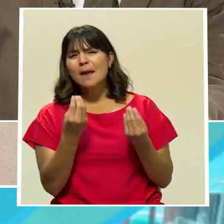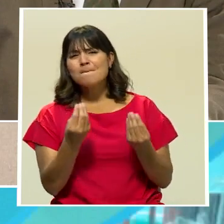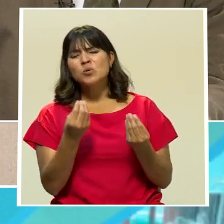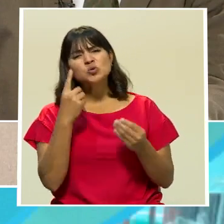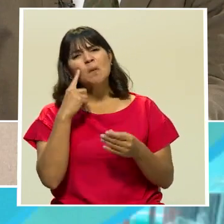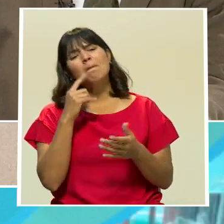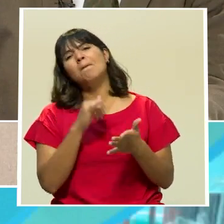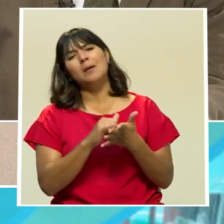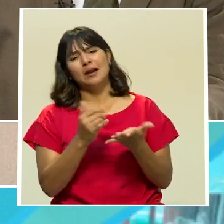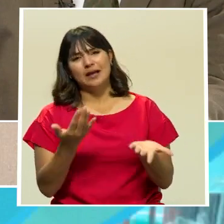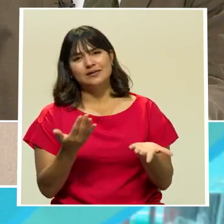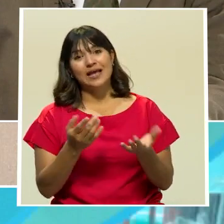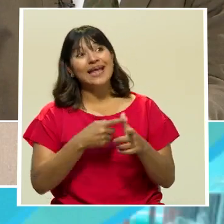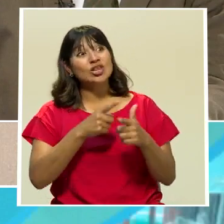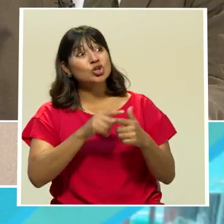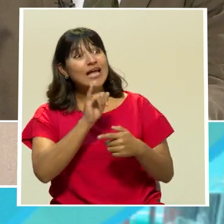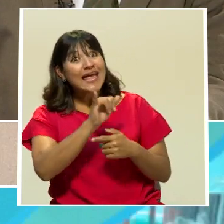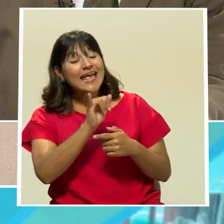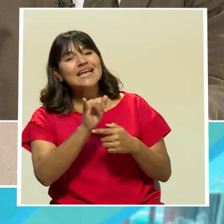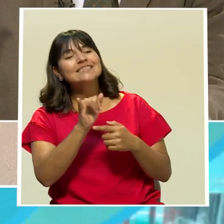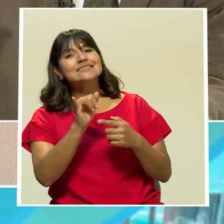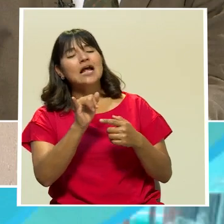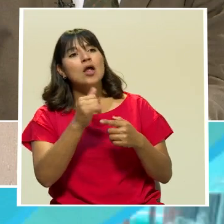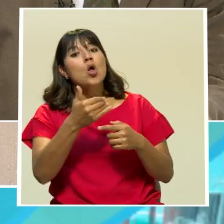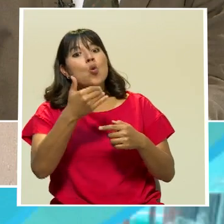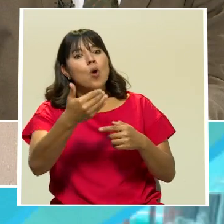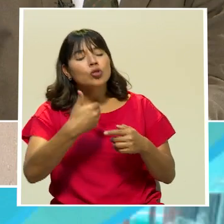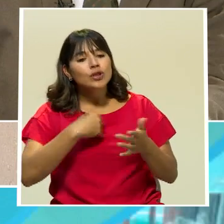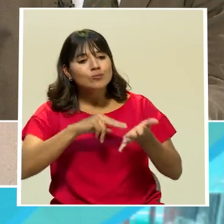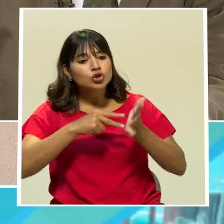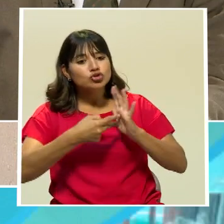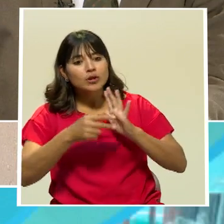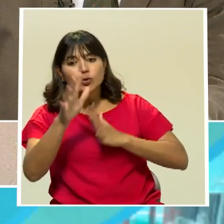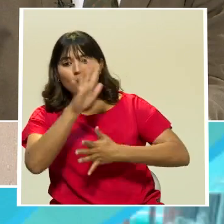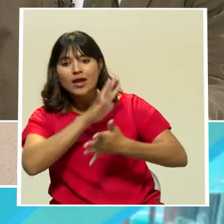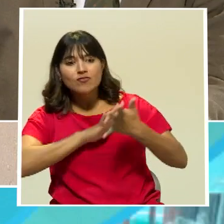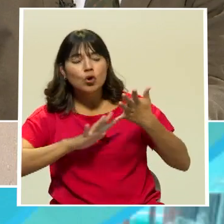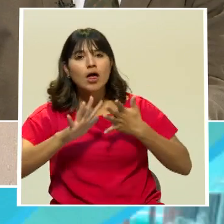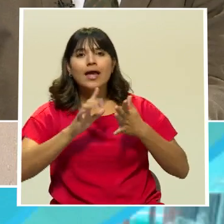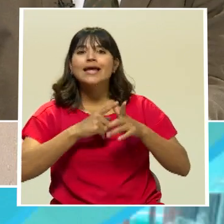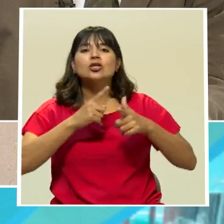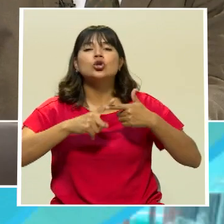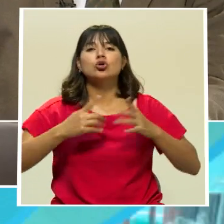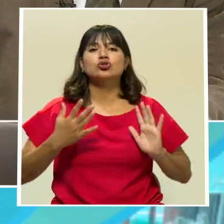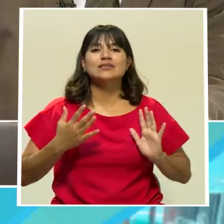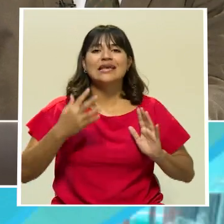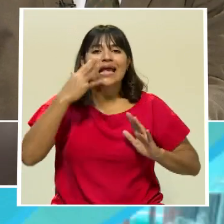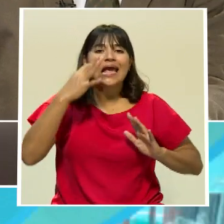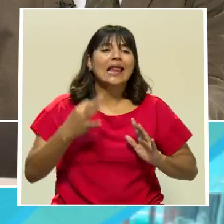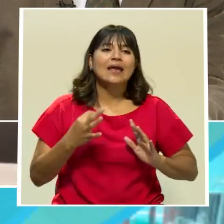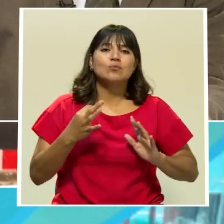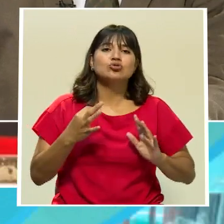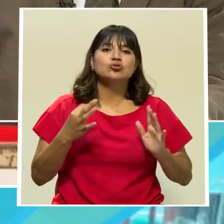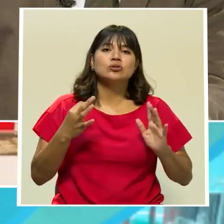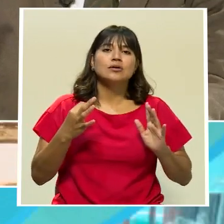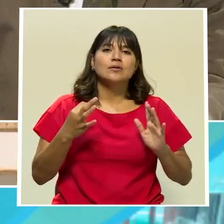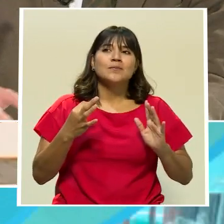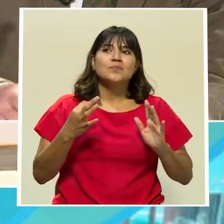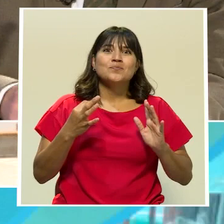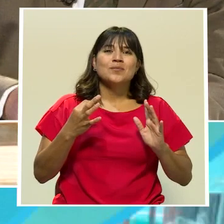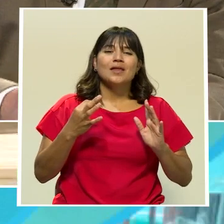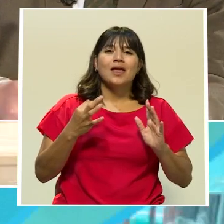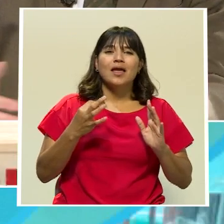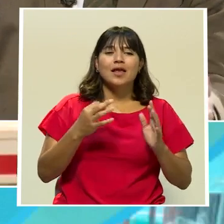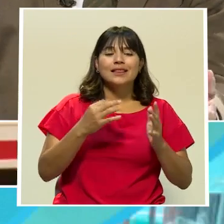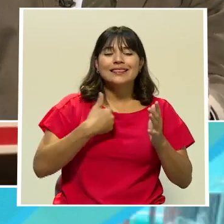entonces esa borrachera semántica pone todo parecido, todo es lo mismo. Así es, y cuando el lenguaje